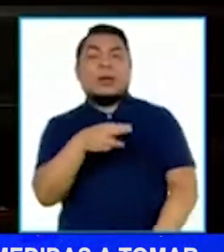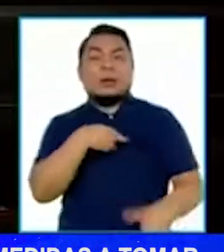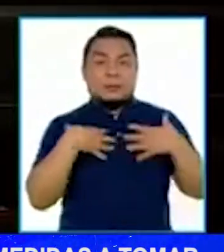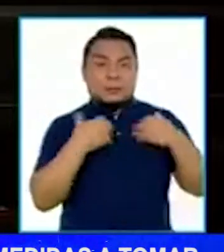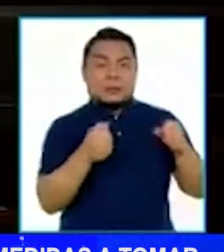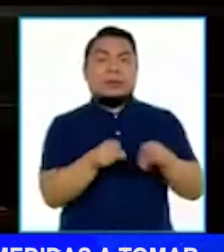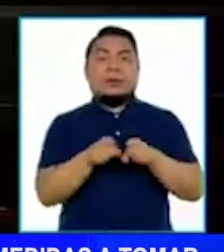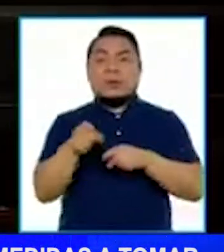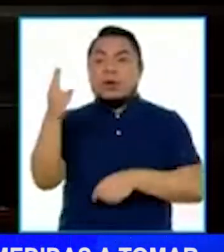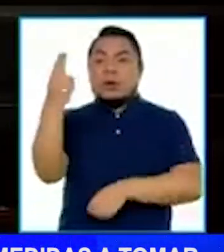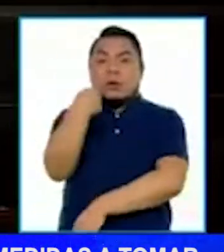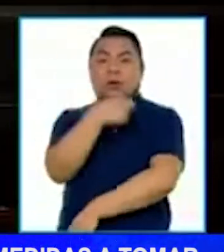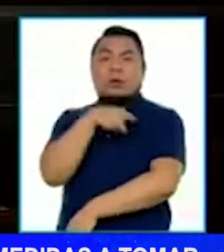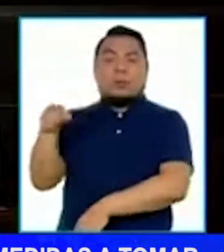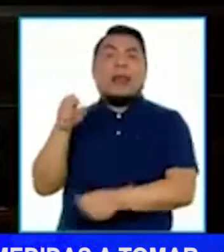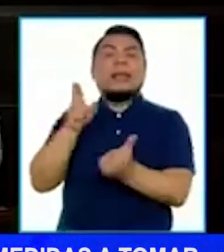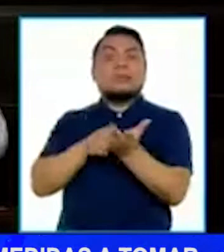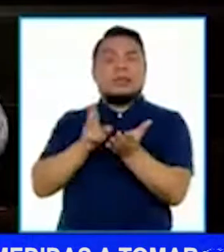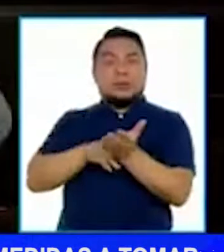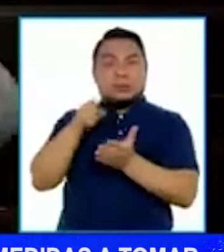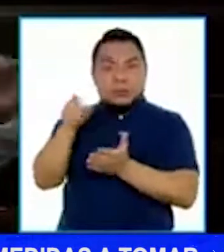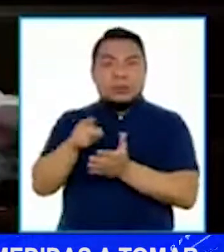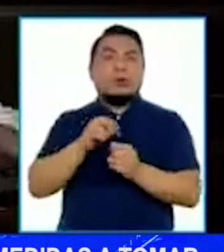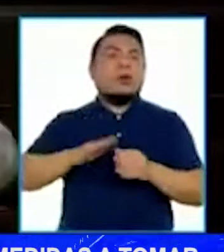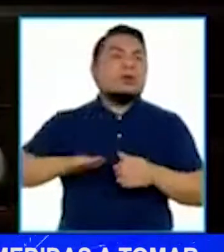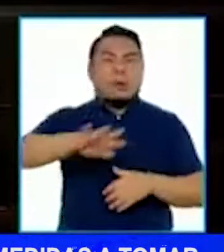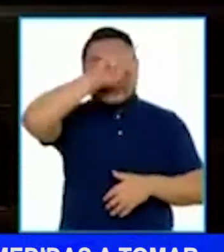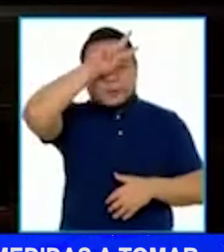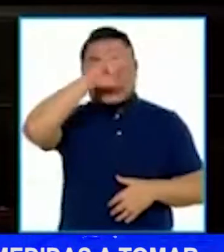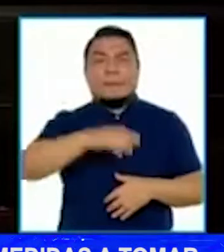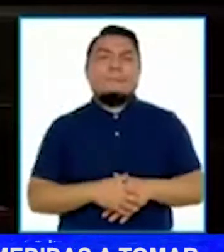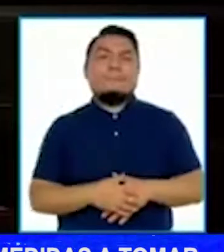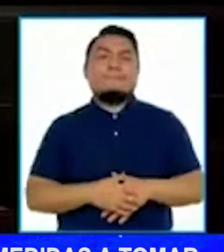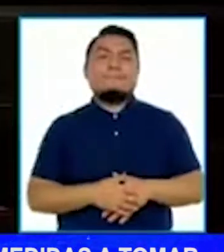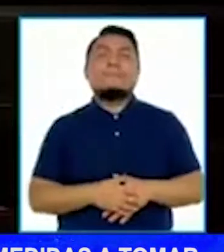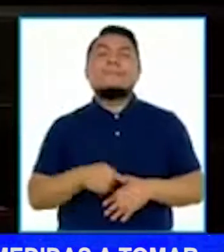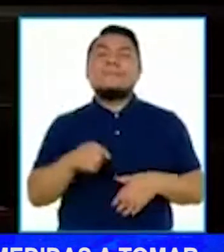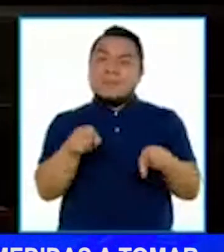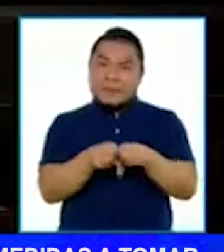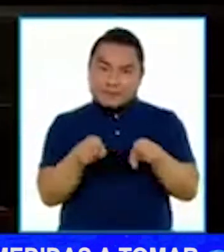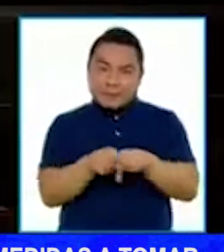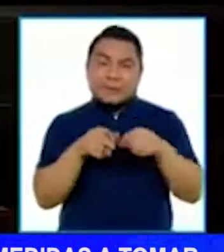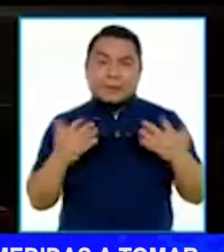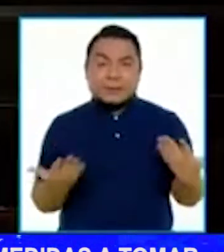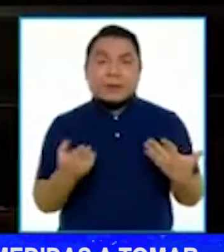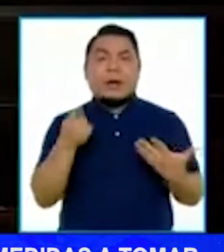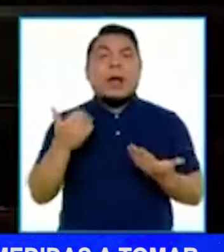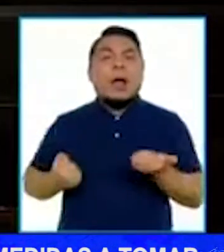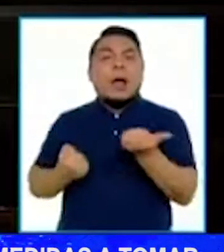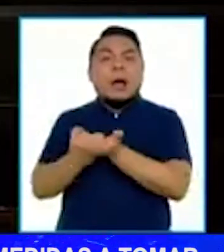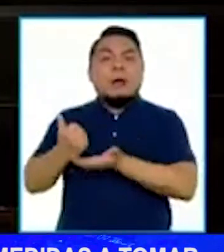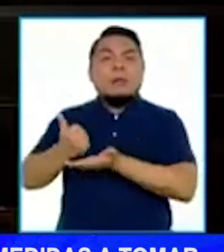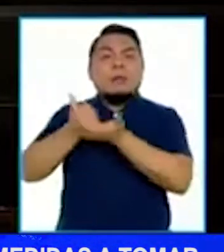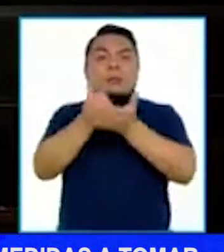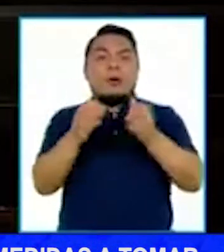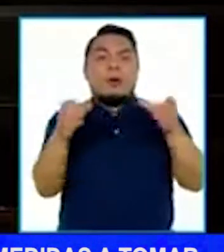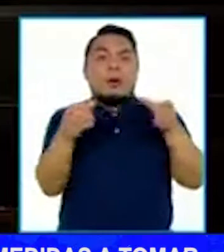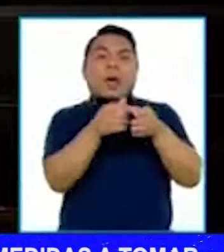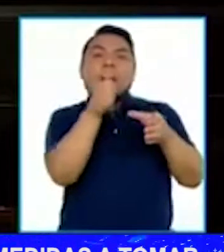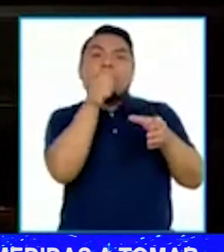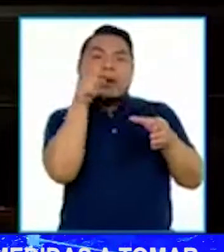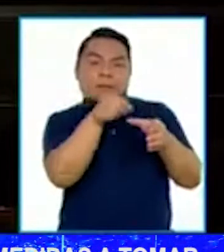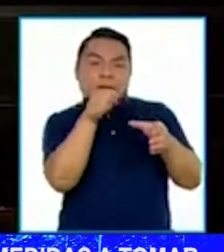del MINSA como en los hospitales de salud a nivel nacional. Asimismo, en colaboración con el